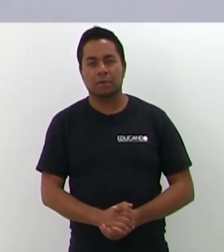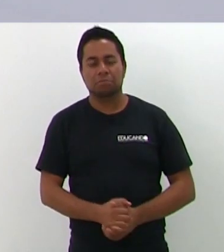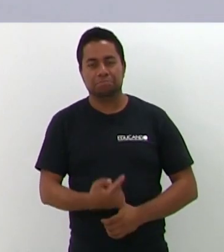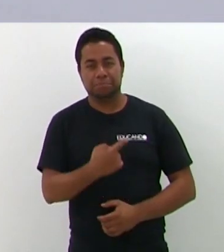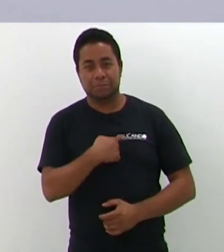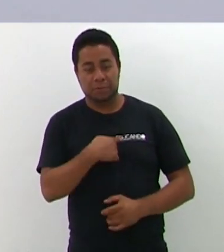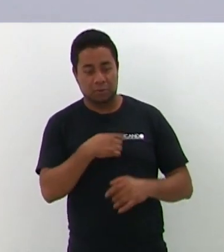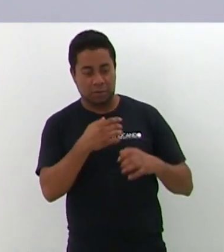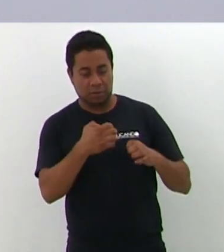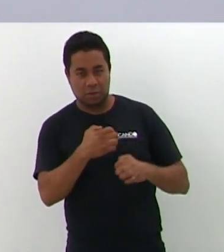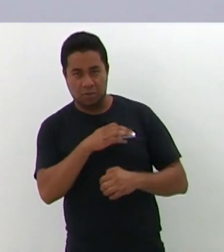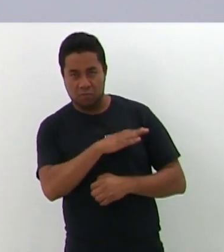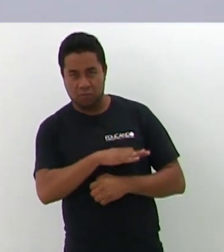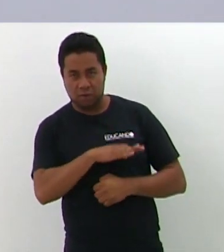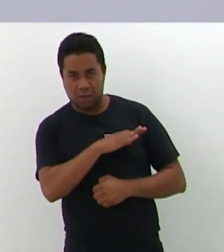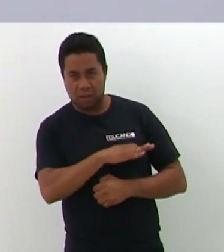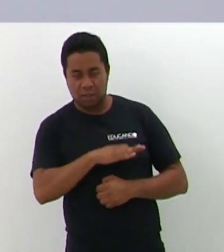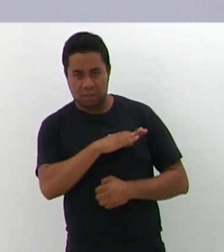Estoy